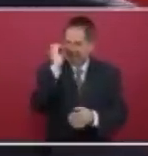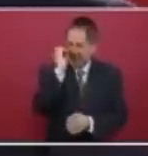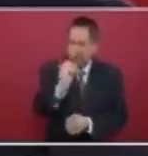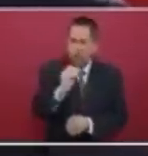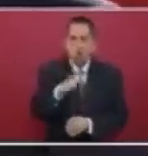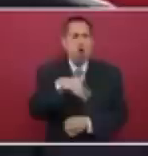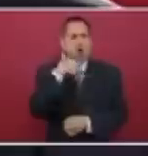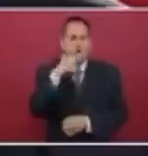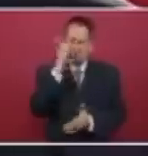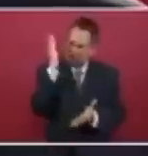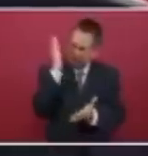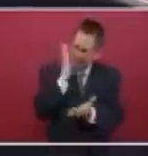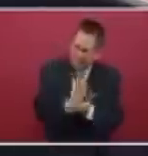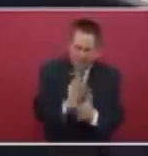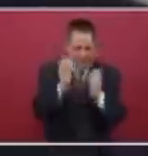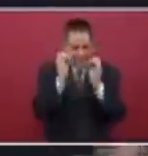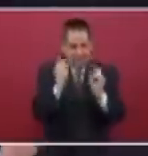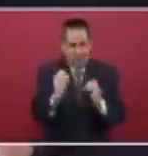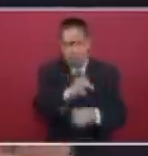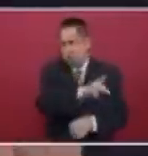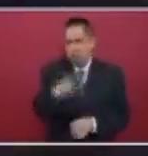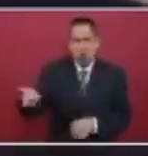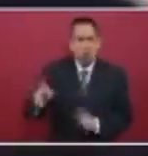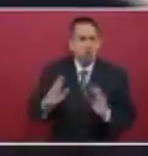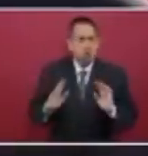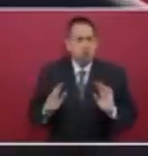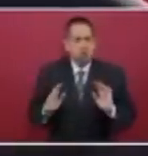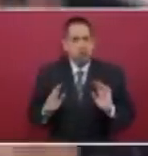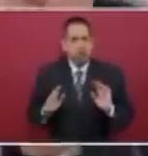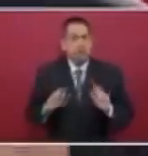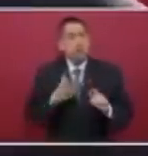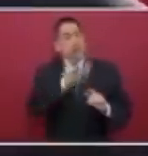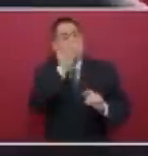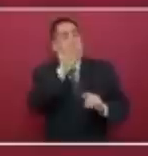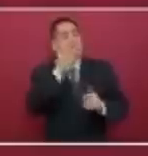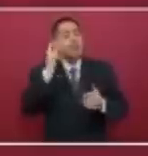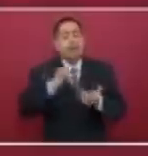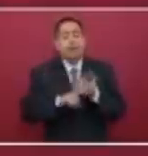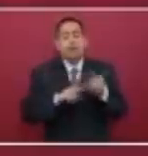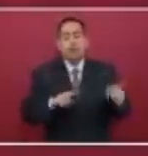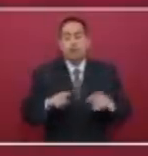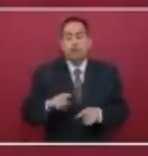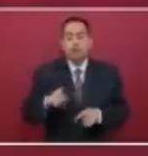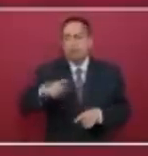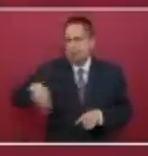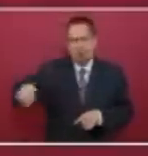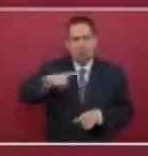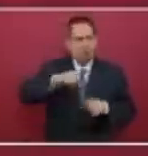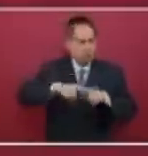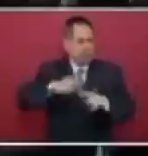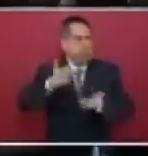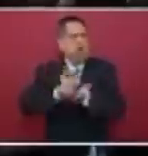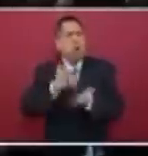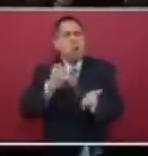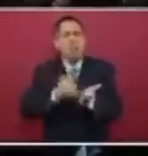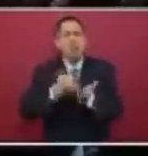parejo porque había hasta la costumbre a ver quién no paga impuestos